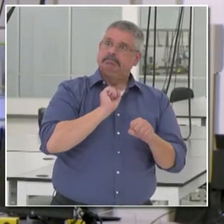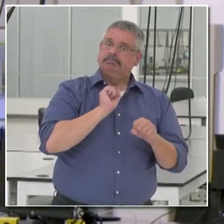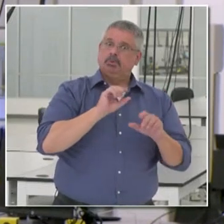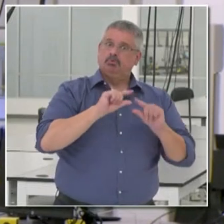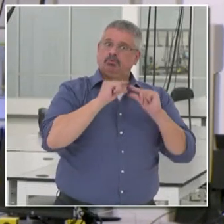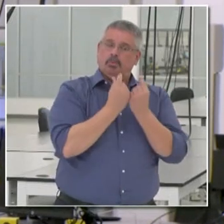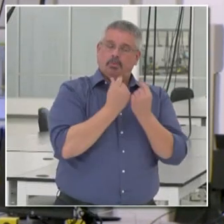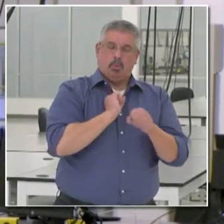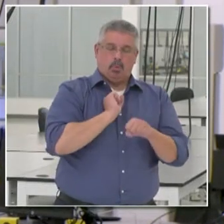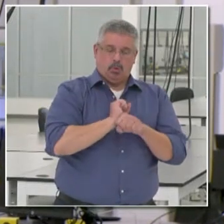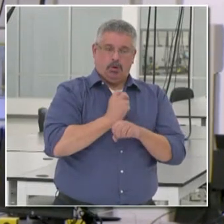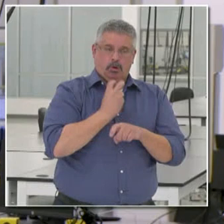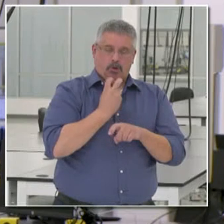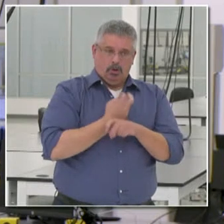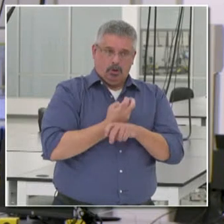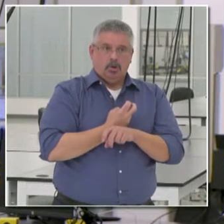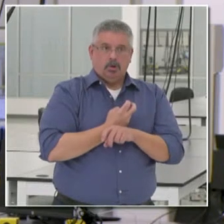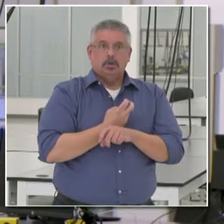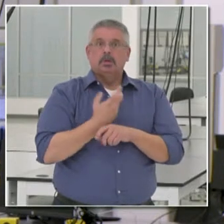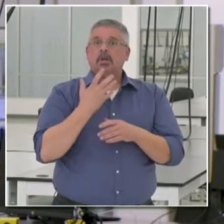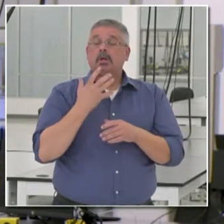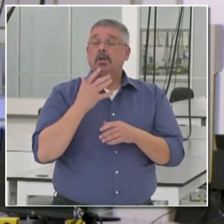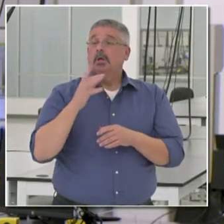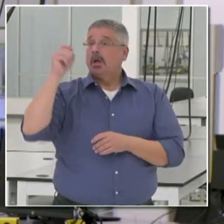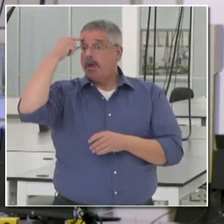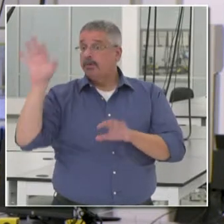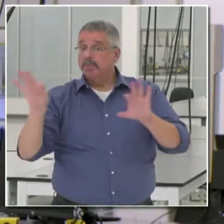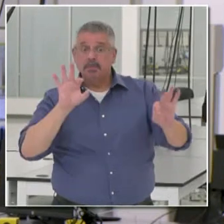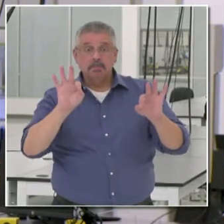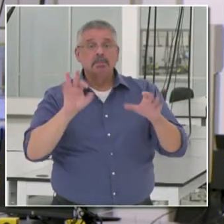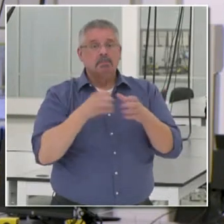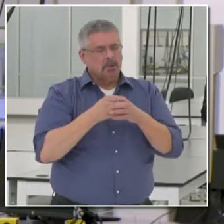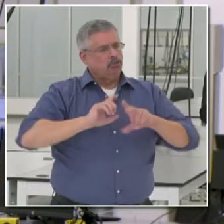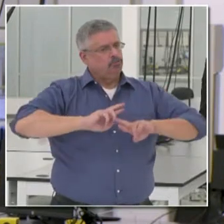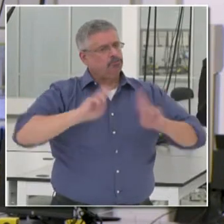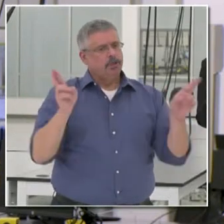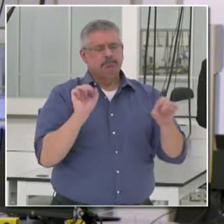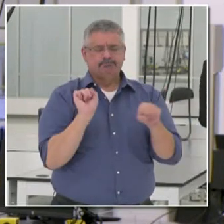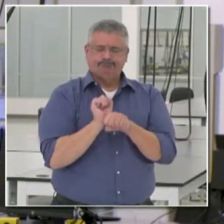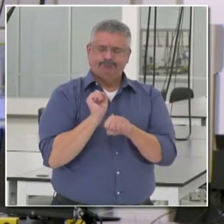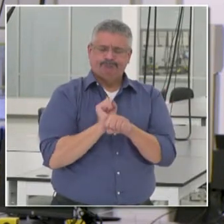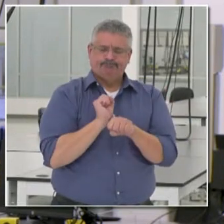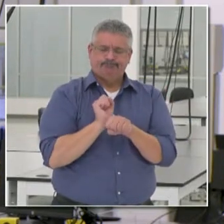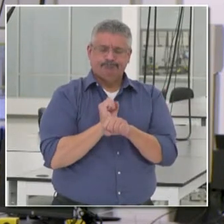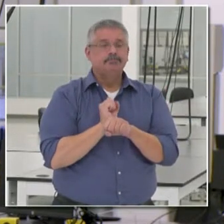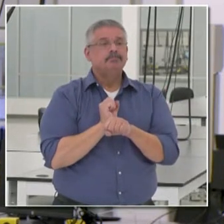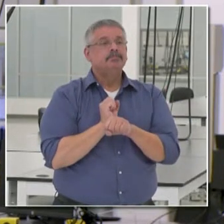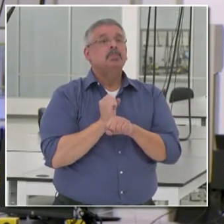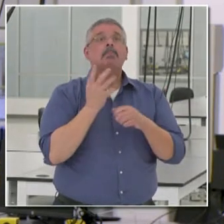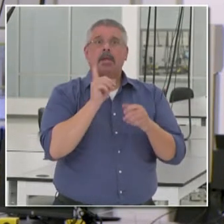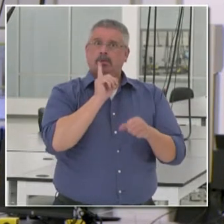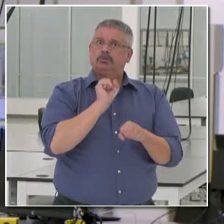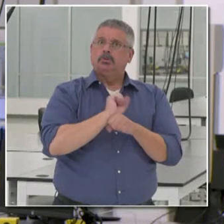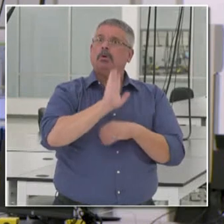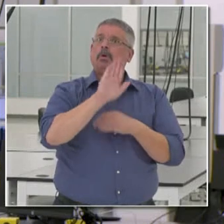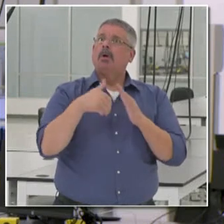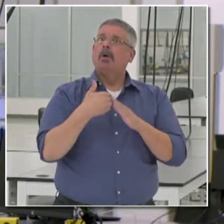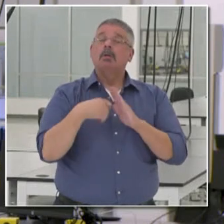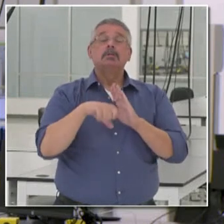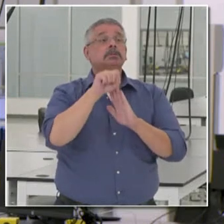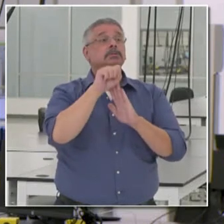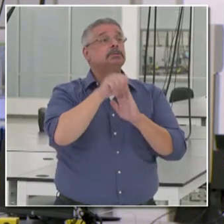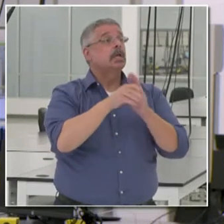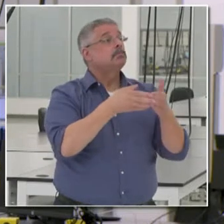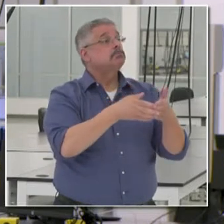el equipo de trabajo de contra el hobbit ha trabajado diligentemente desde que nos nombró el gobernador para asegurarnos de que